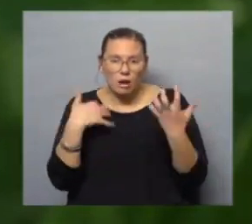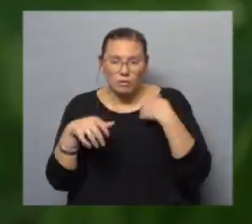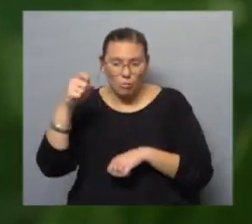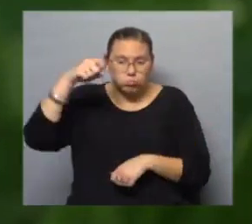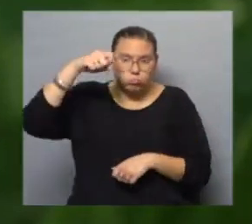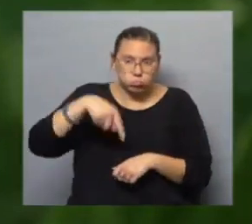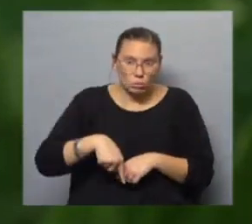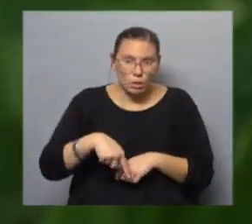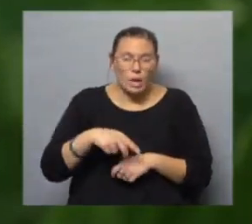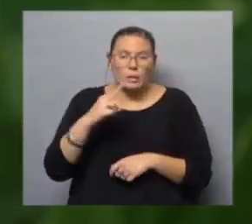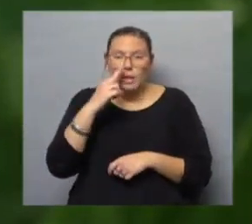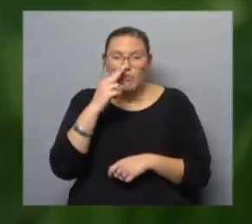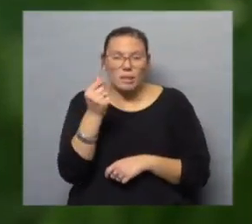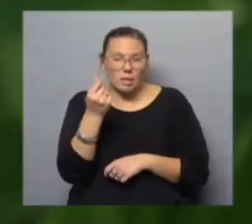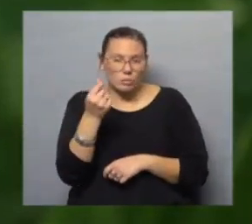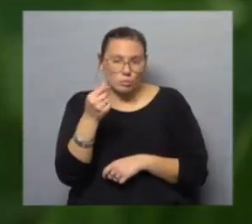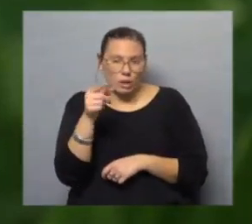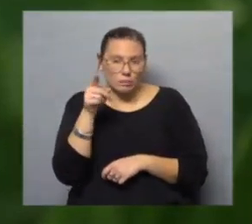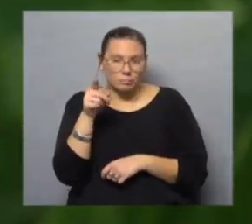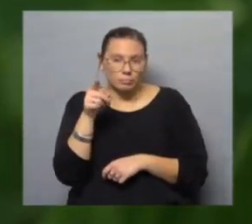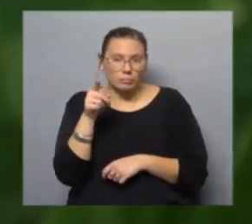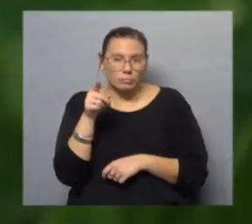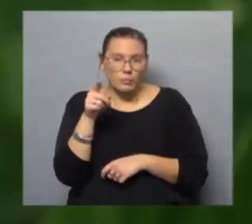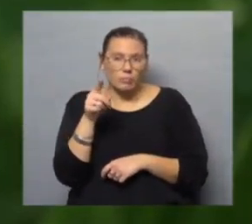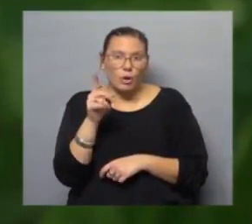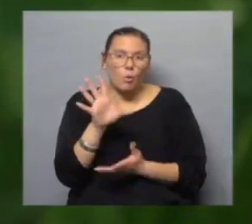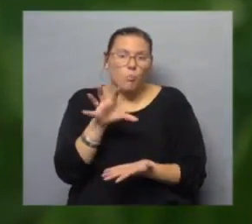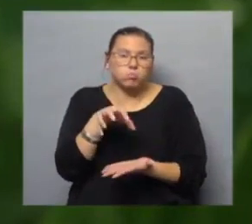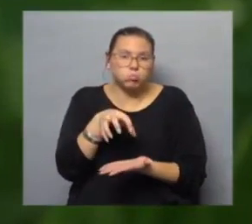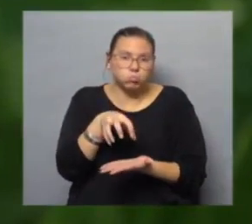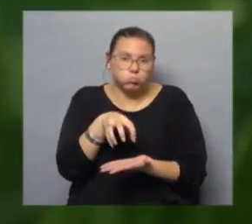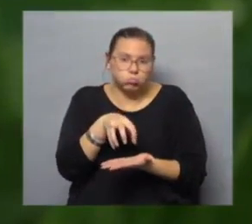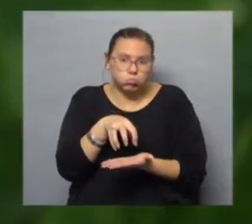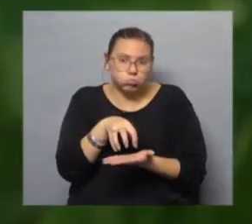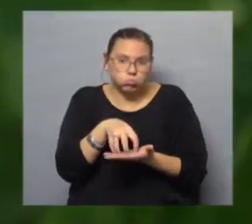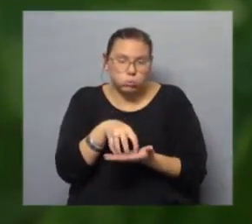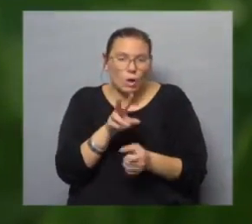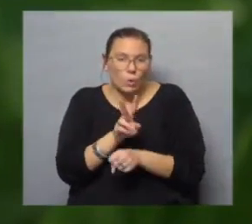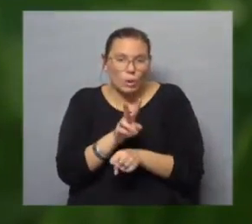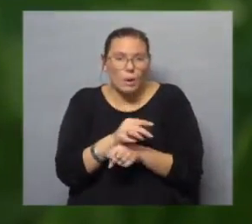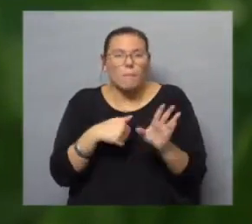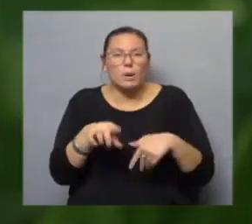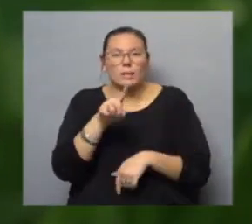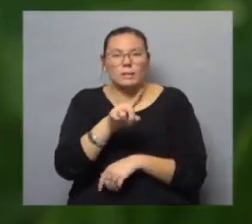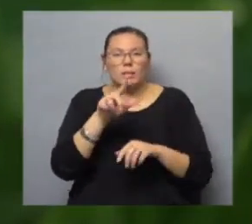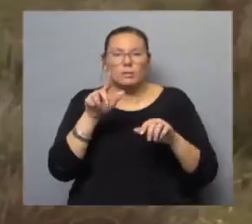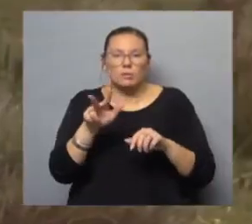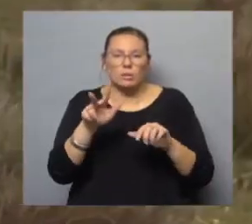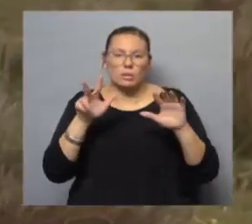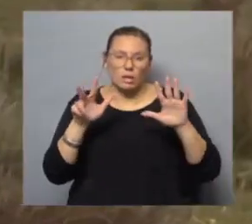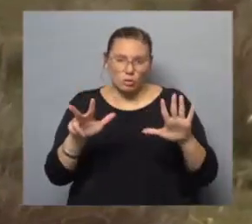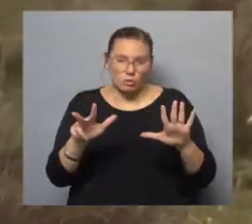autóctona de Pan de Azúcar, un stock en cautiverio de más de 138